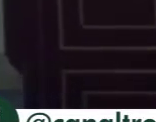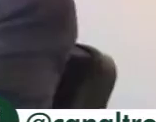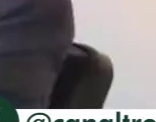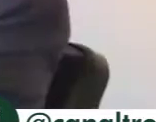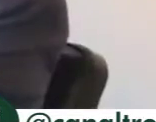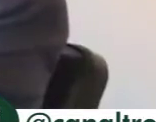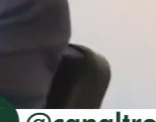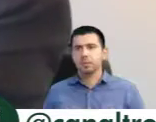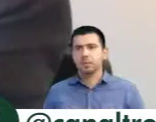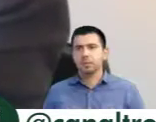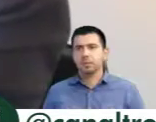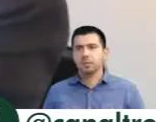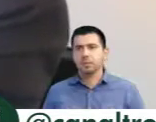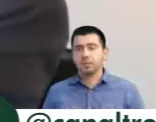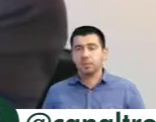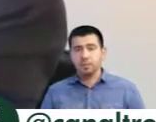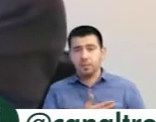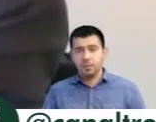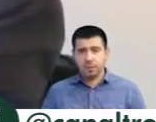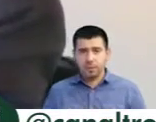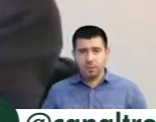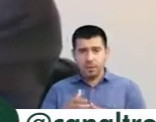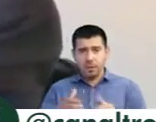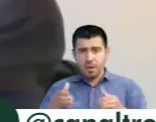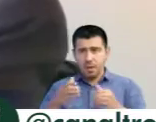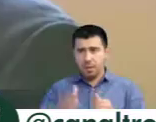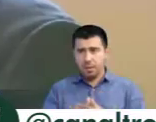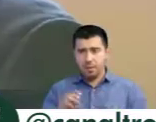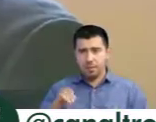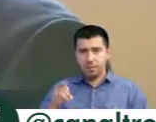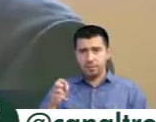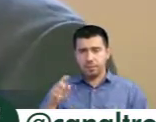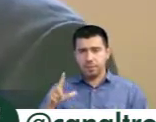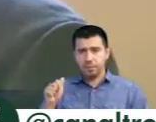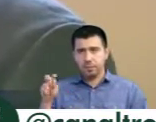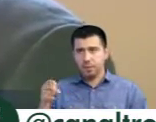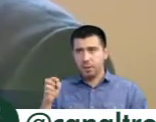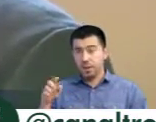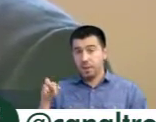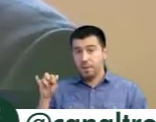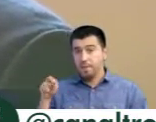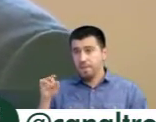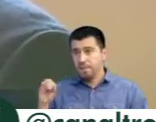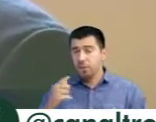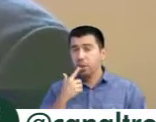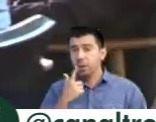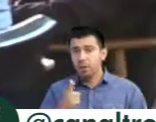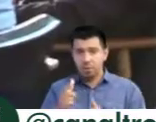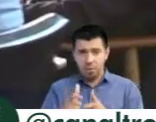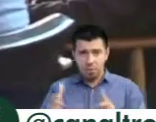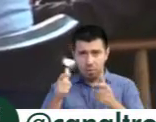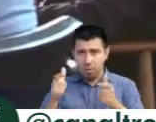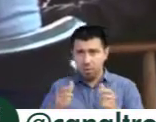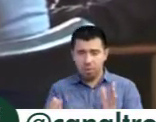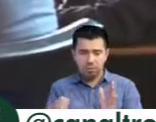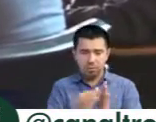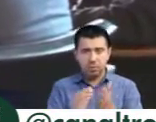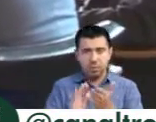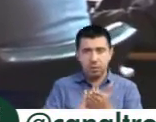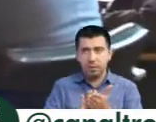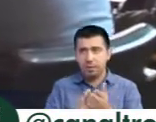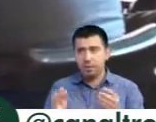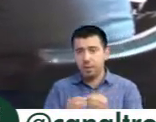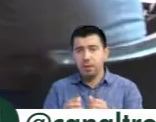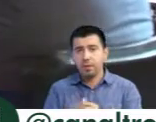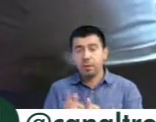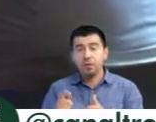Pinto, dijo que la próxima semana se realizará el debate por medio del cual el Congreso procederá a refrendar este acuerdo. El Congreso